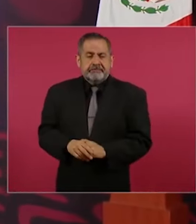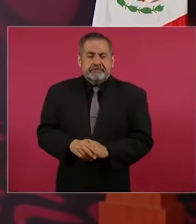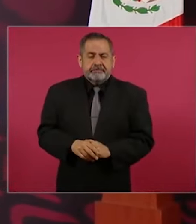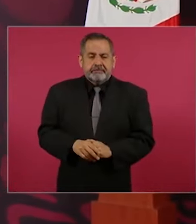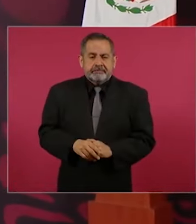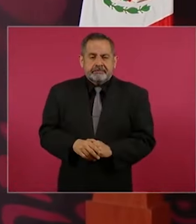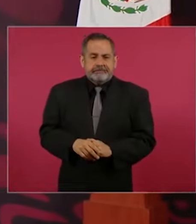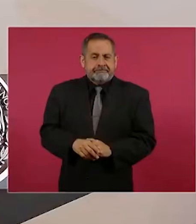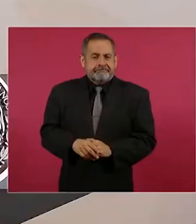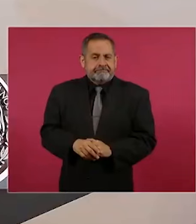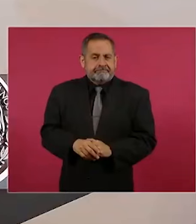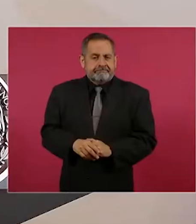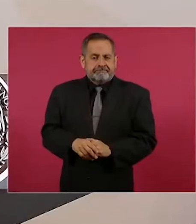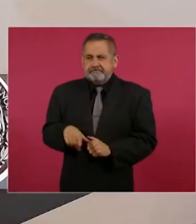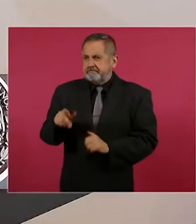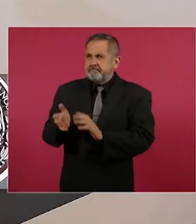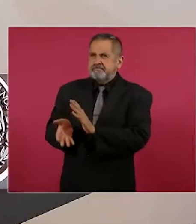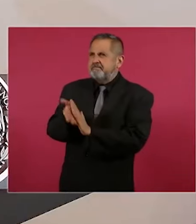y la hacen